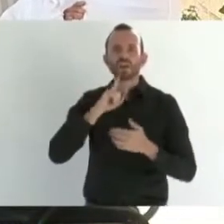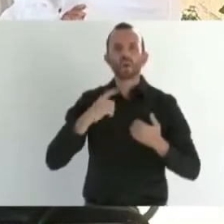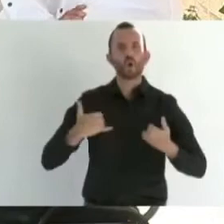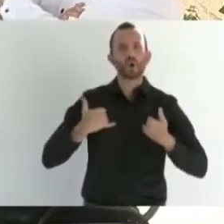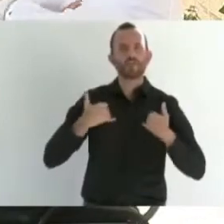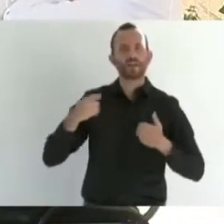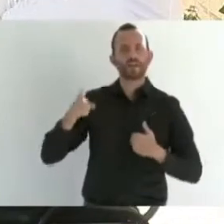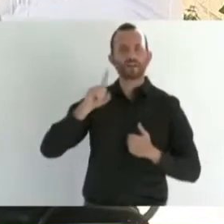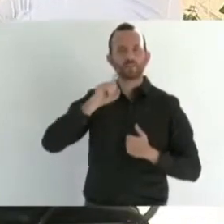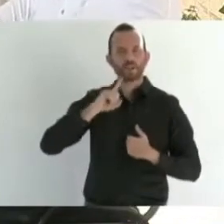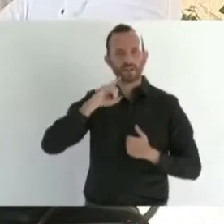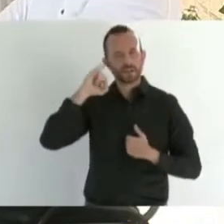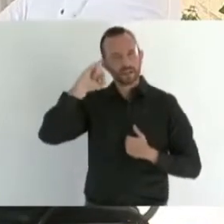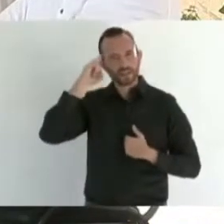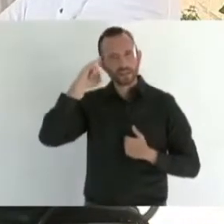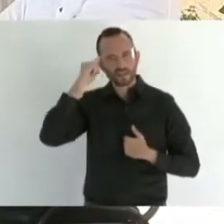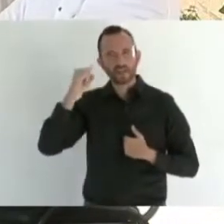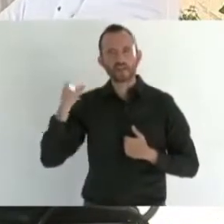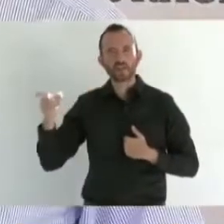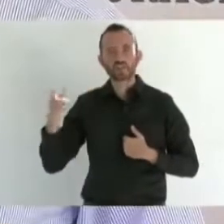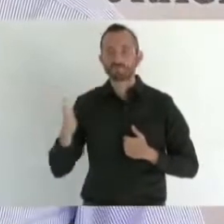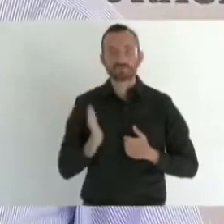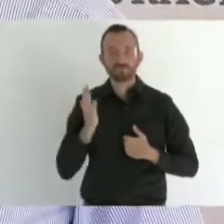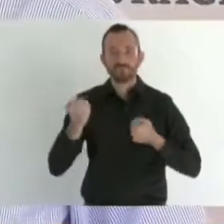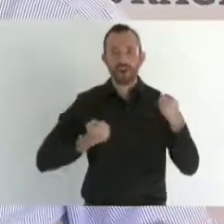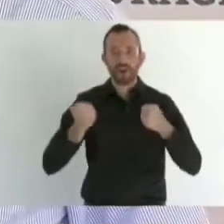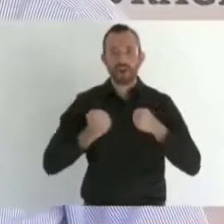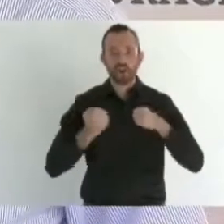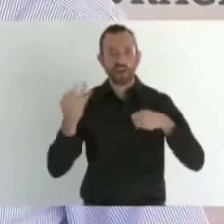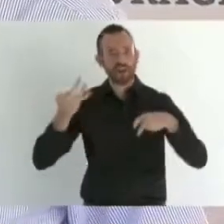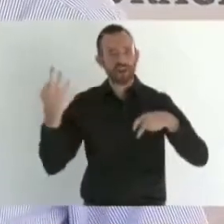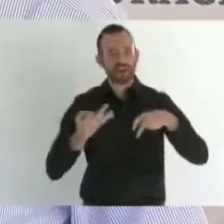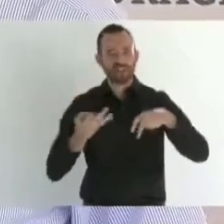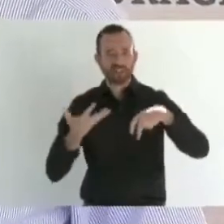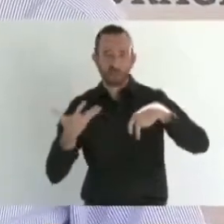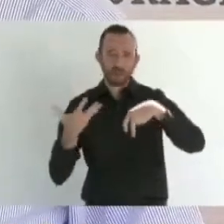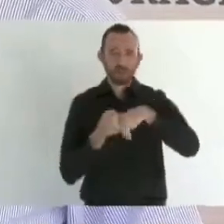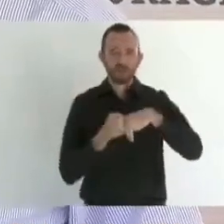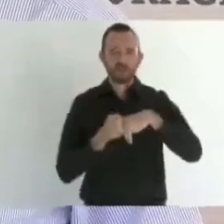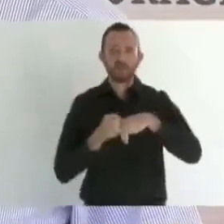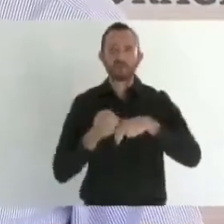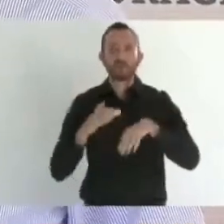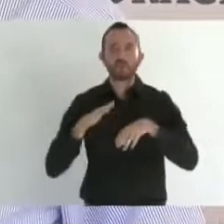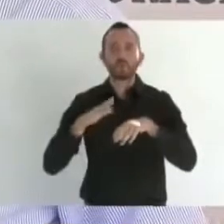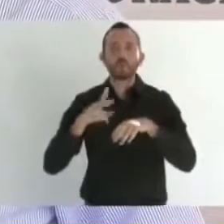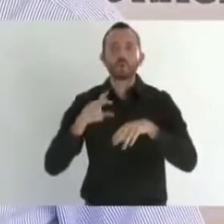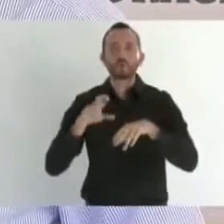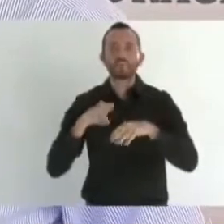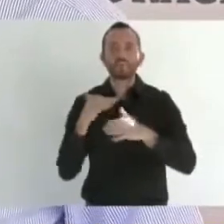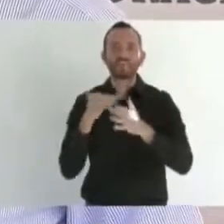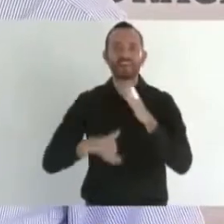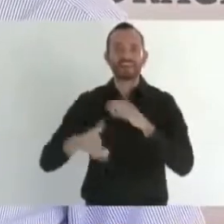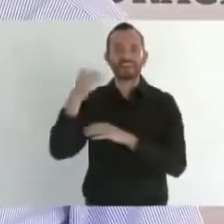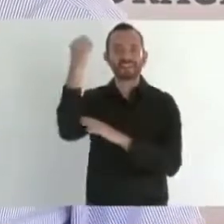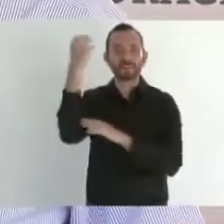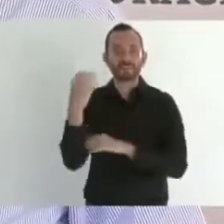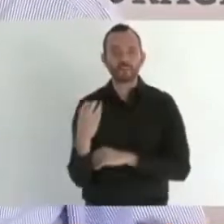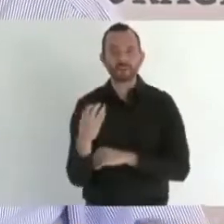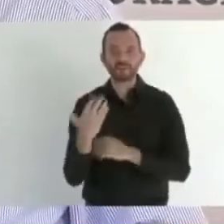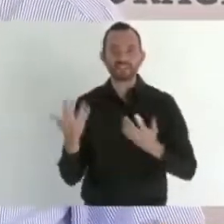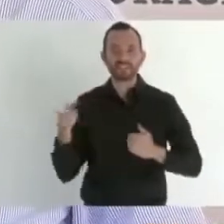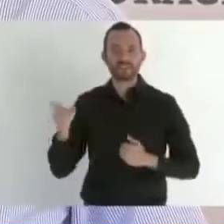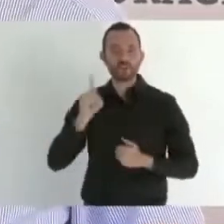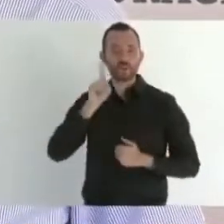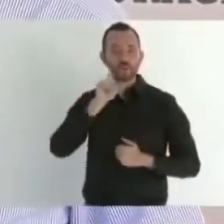atropellada ella me lo pidió y ahora es artesana y la volví a